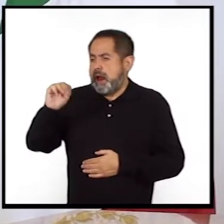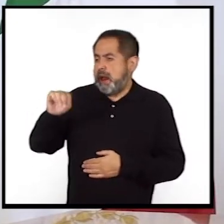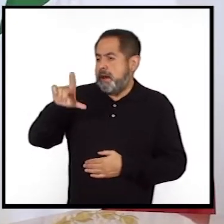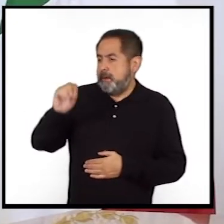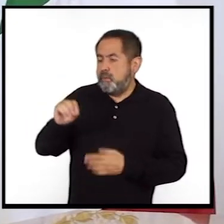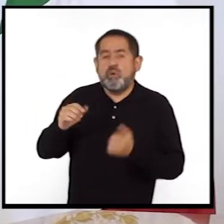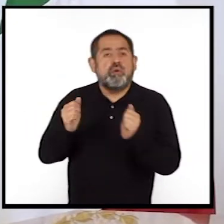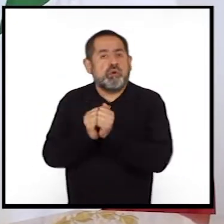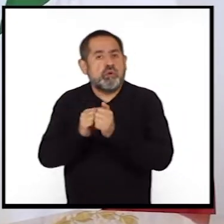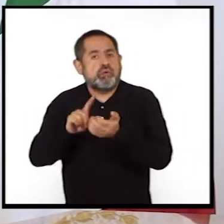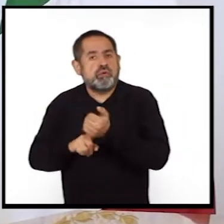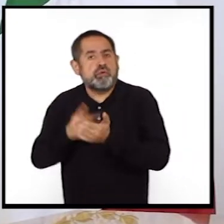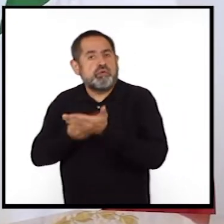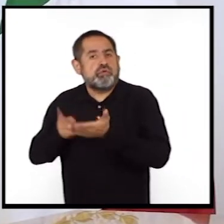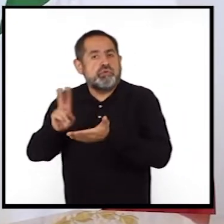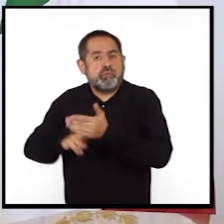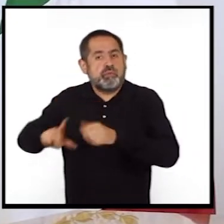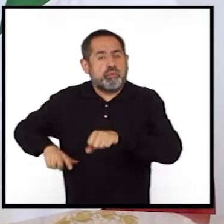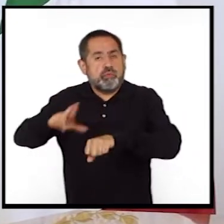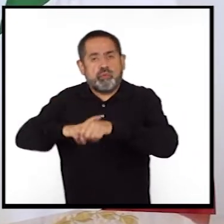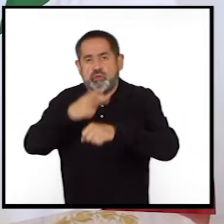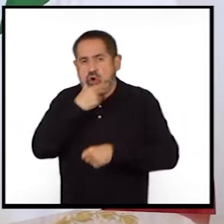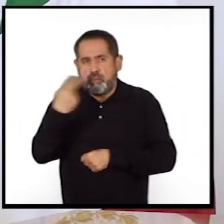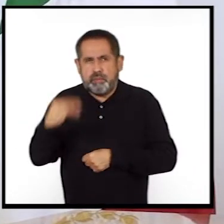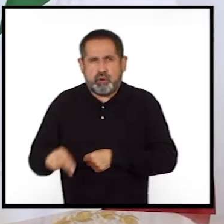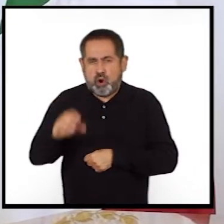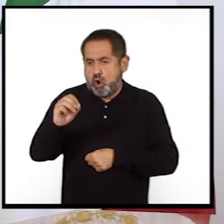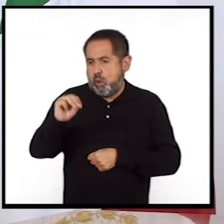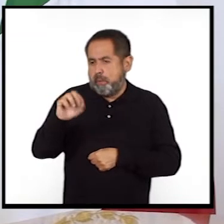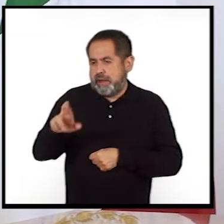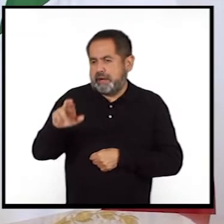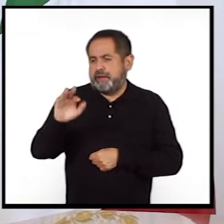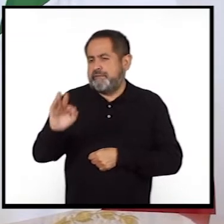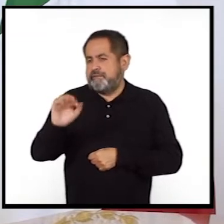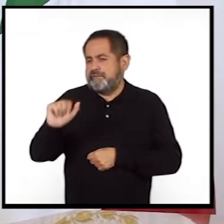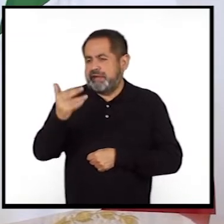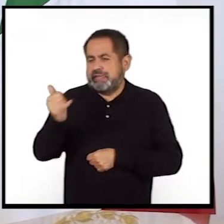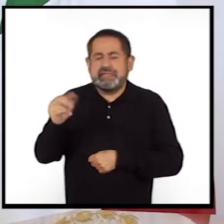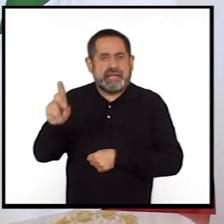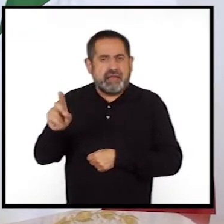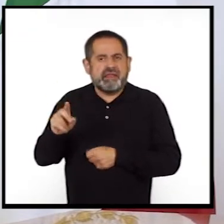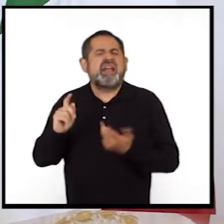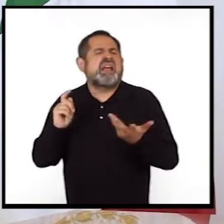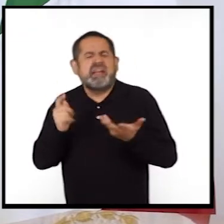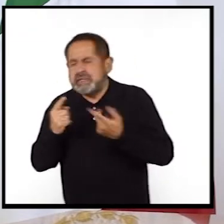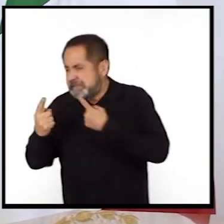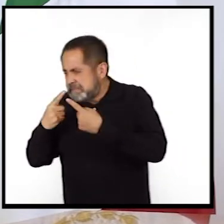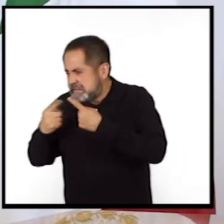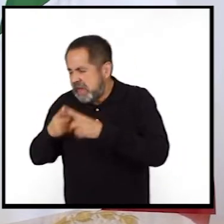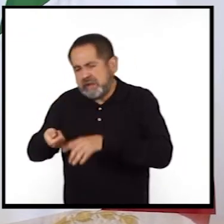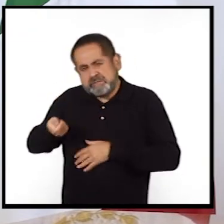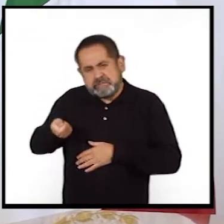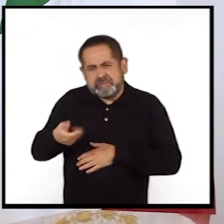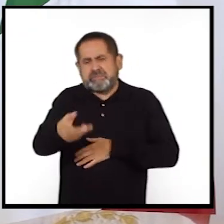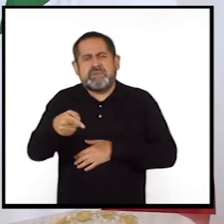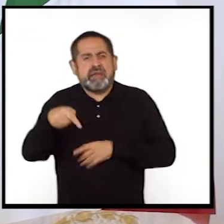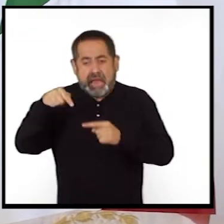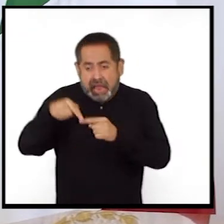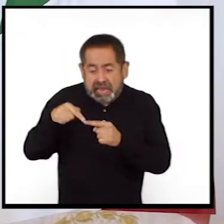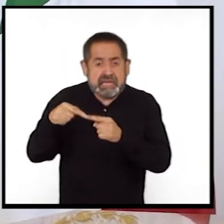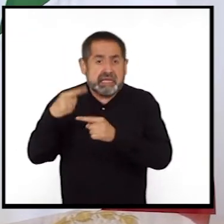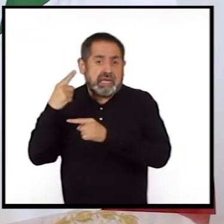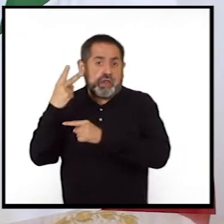Obrador, y el gobernador de esta entidad, Omar Fayad, acordaron otorgarle la